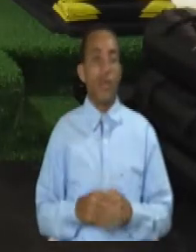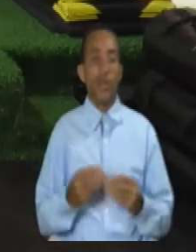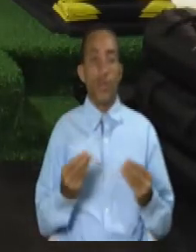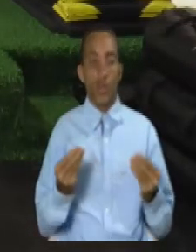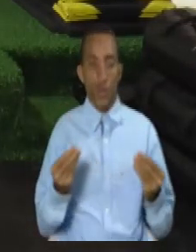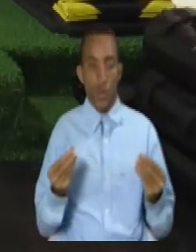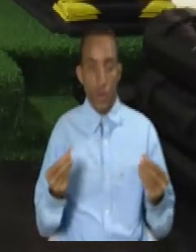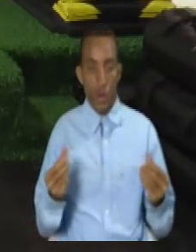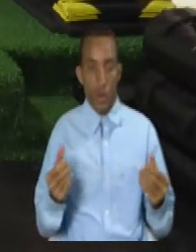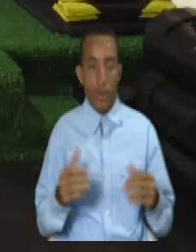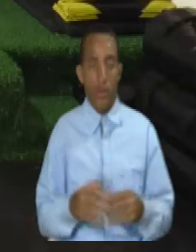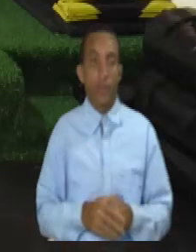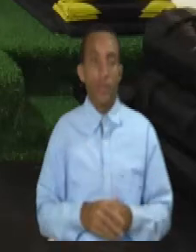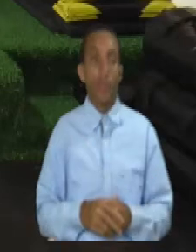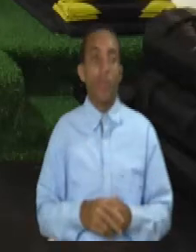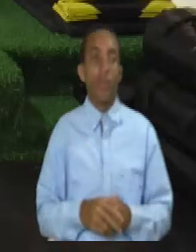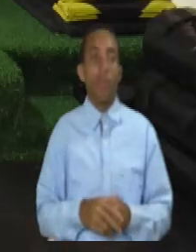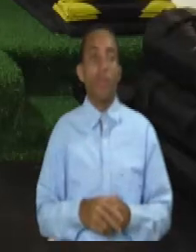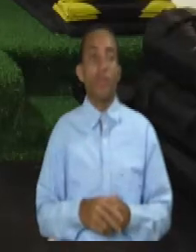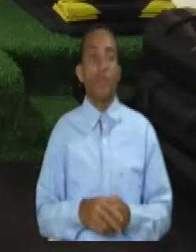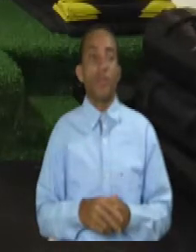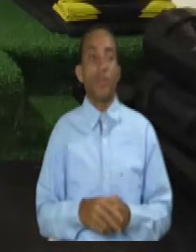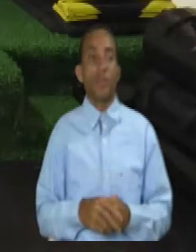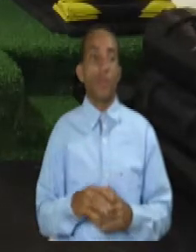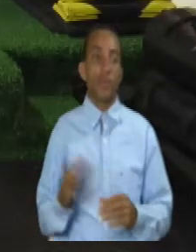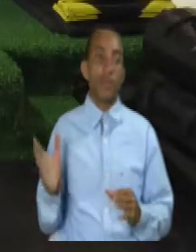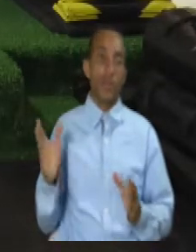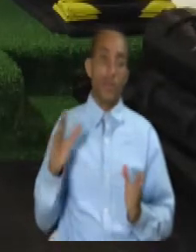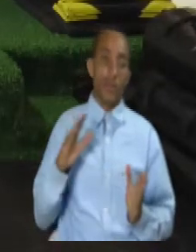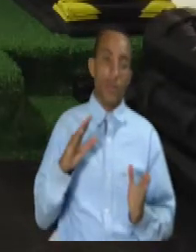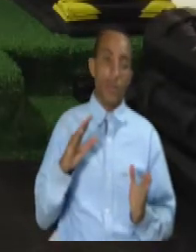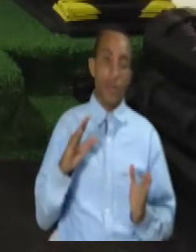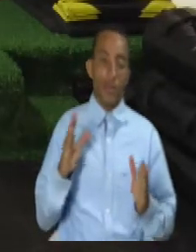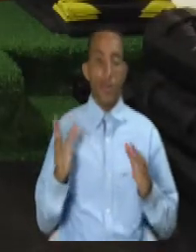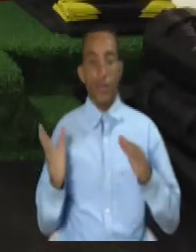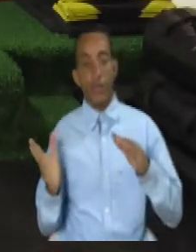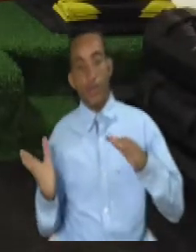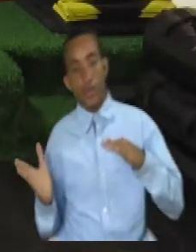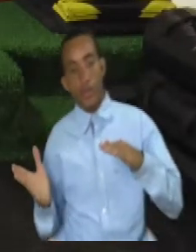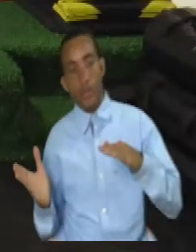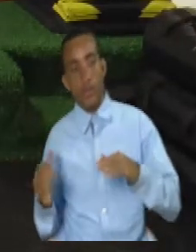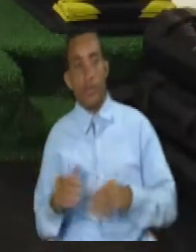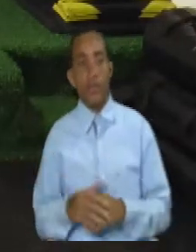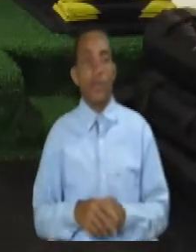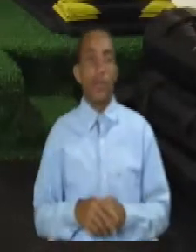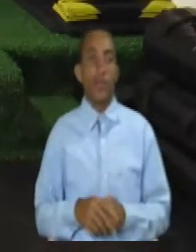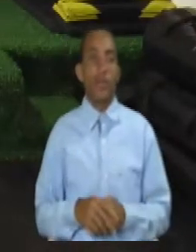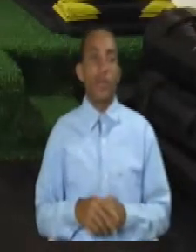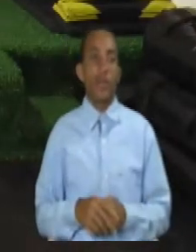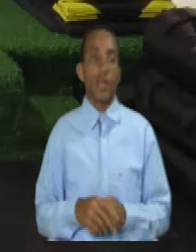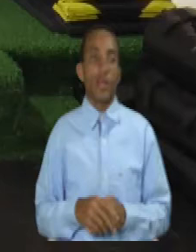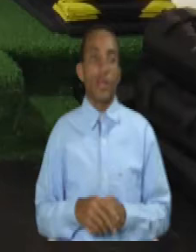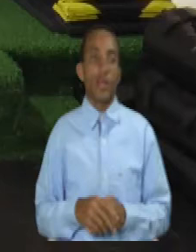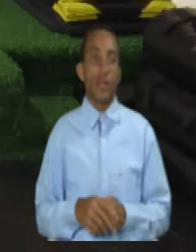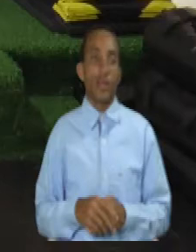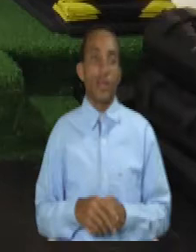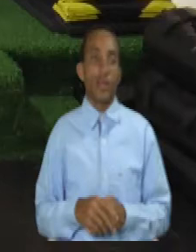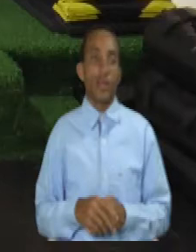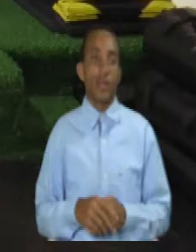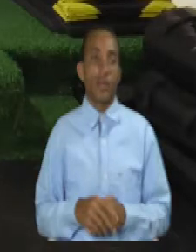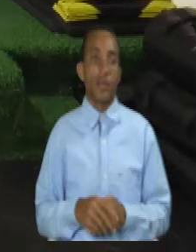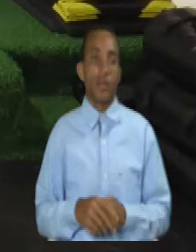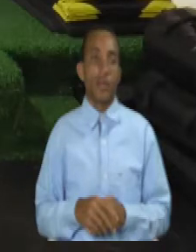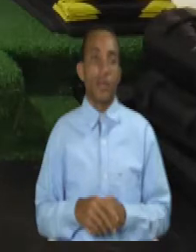bien. Arriba, vamos a un lado. Y yo levanto la mano un poquitico. Eso. Cambio.